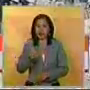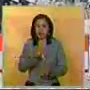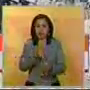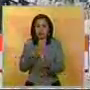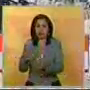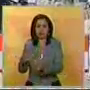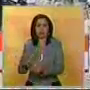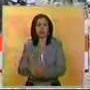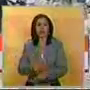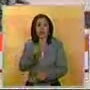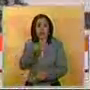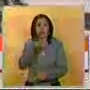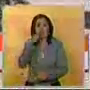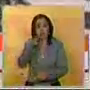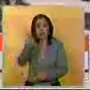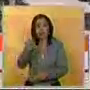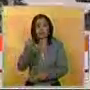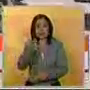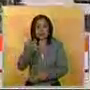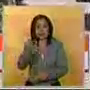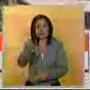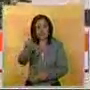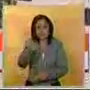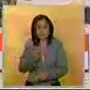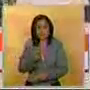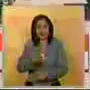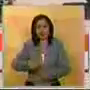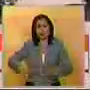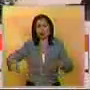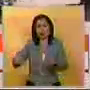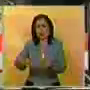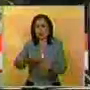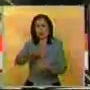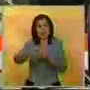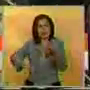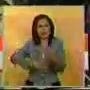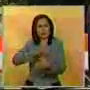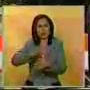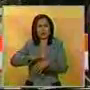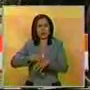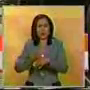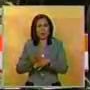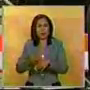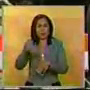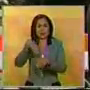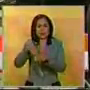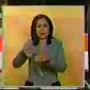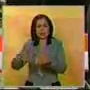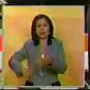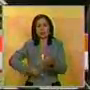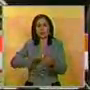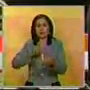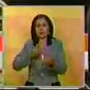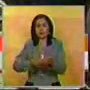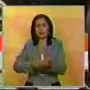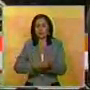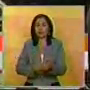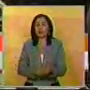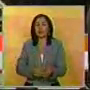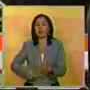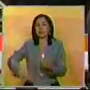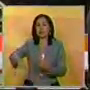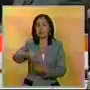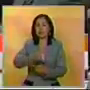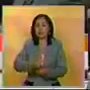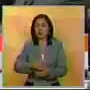baleado. El parlamentario recién elegido fue asesinado en una de las regiones azotadas por la violencia desatada tras las elecciones generales. El hecho